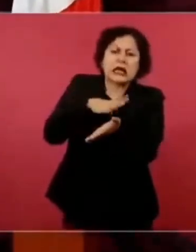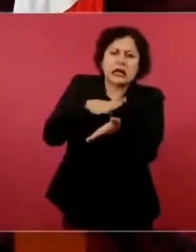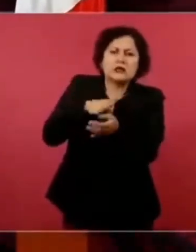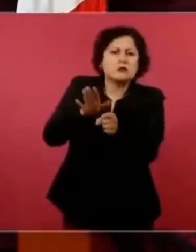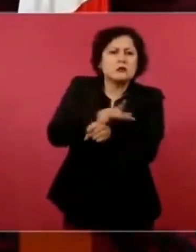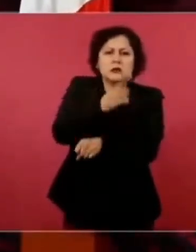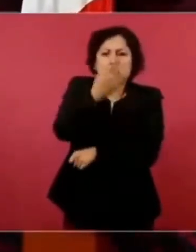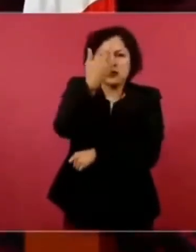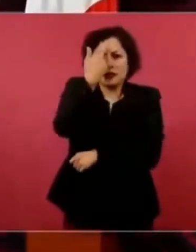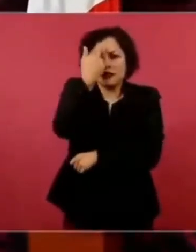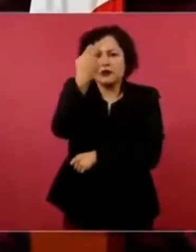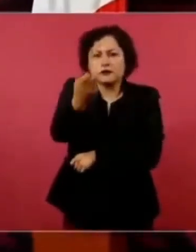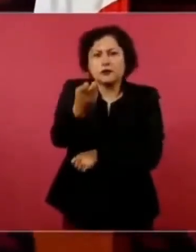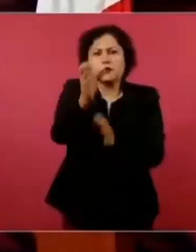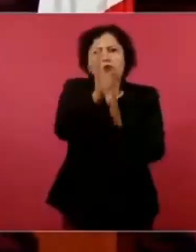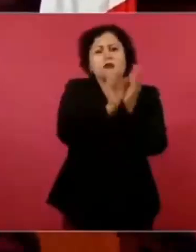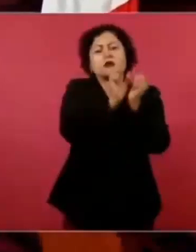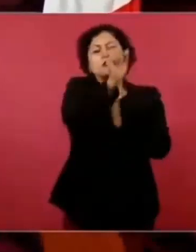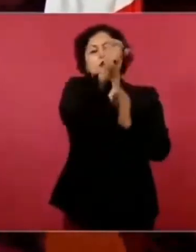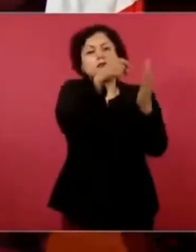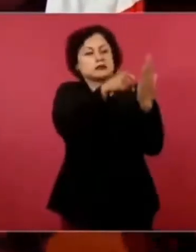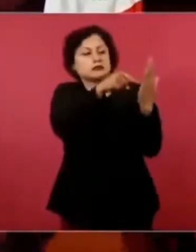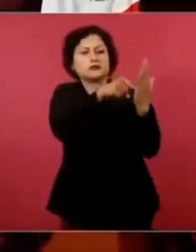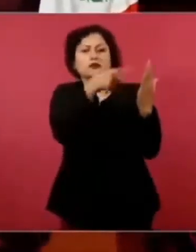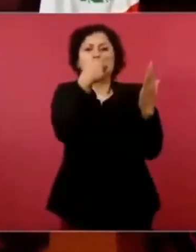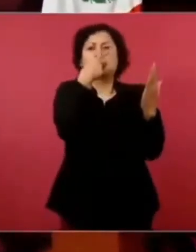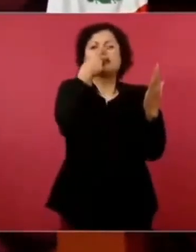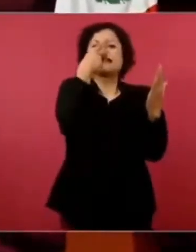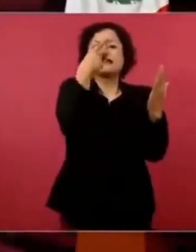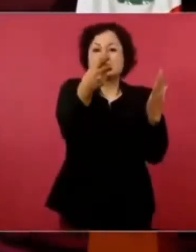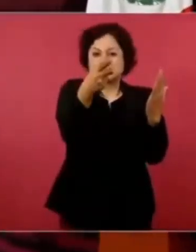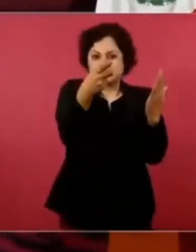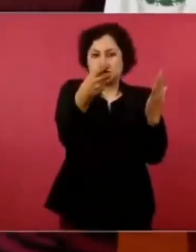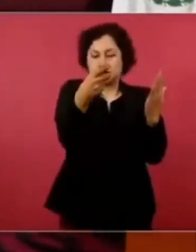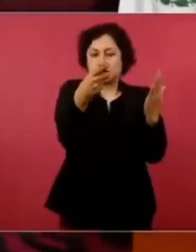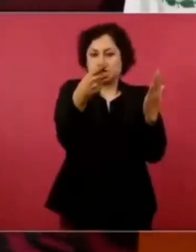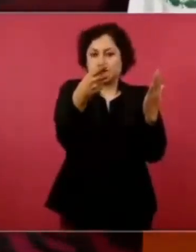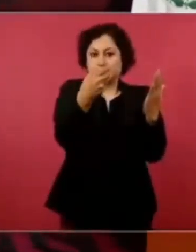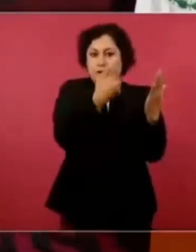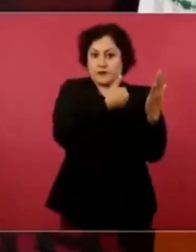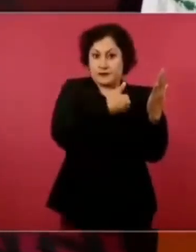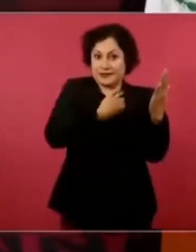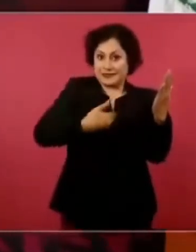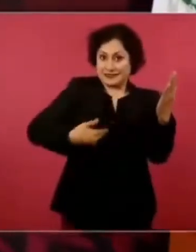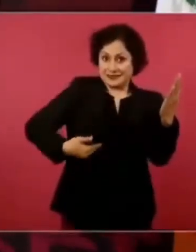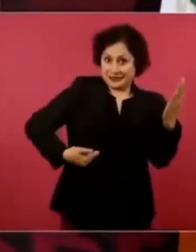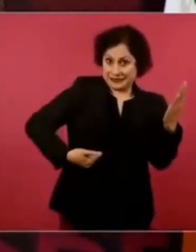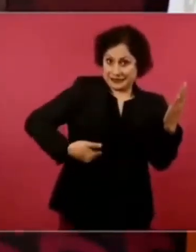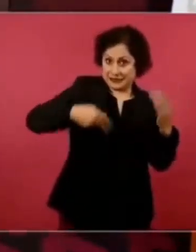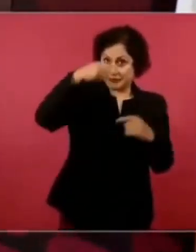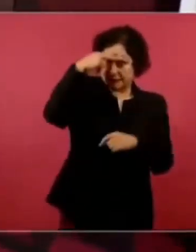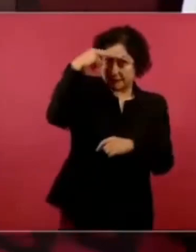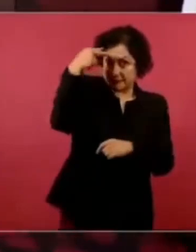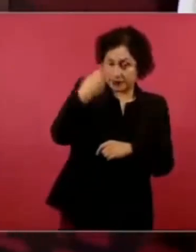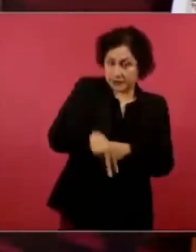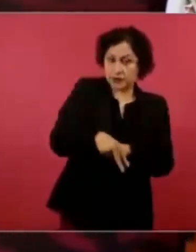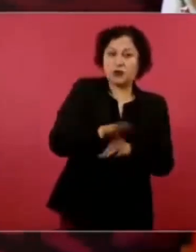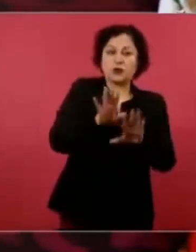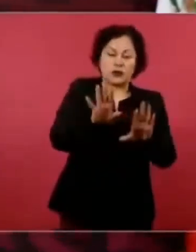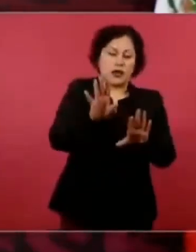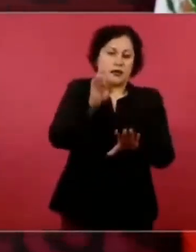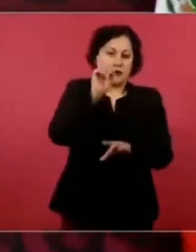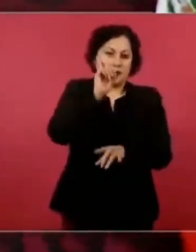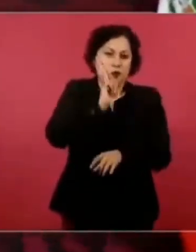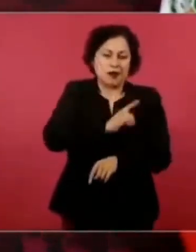establece de que el presidente de México, la presidenta de México,